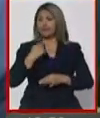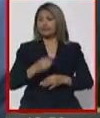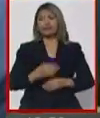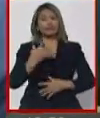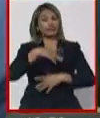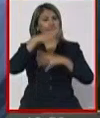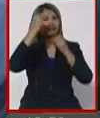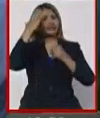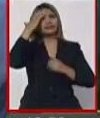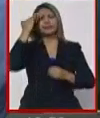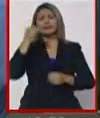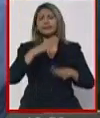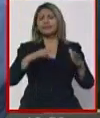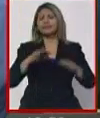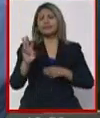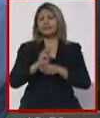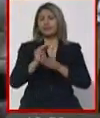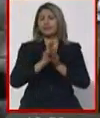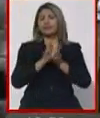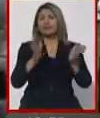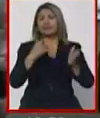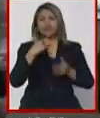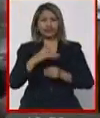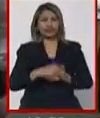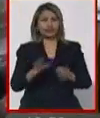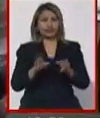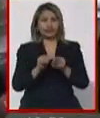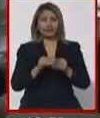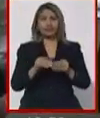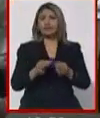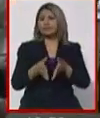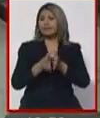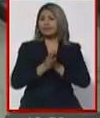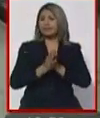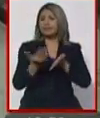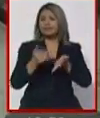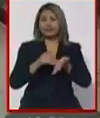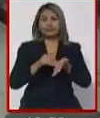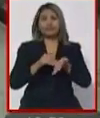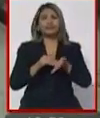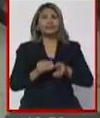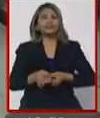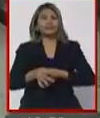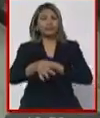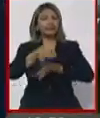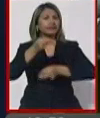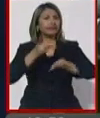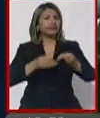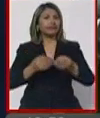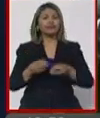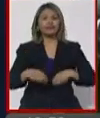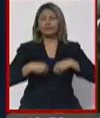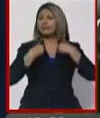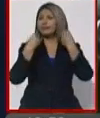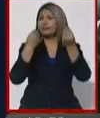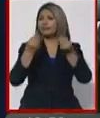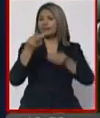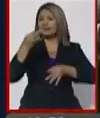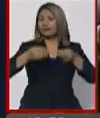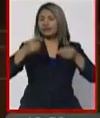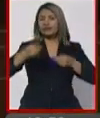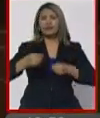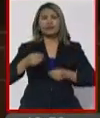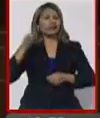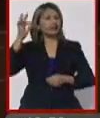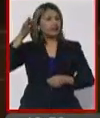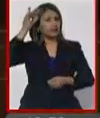mostró indignada por el accionar del Ministerio Público, quien en audiencia de apelación ratificó las medidas sustitutivas otorgadas a los jueces